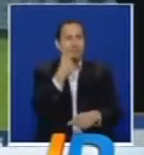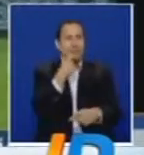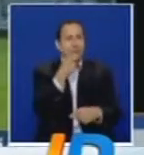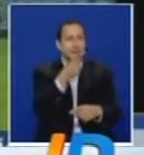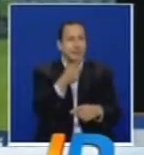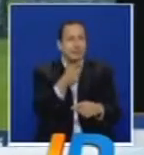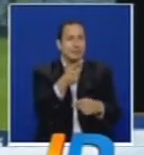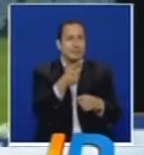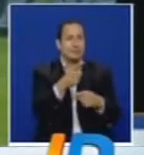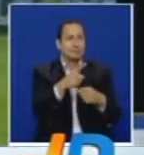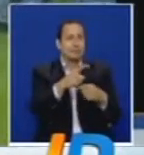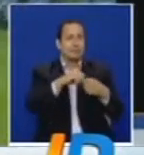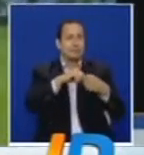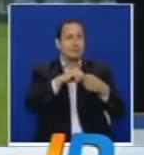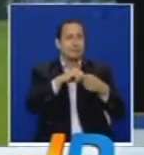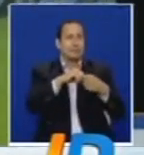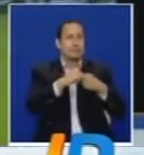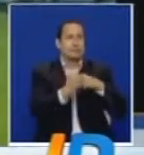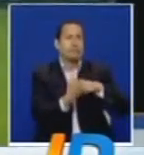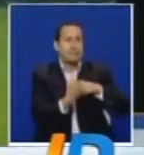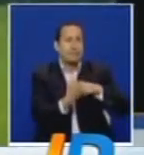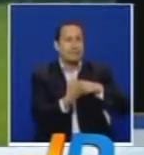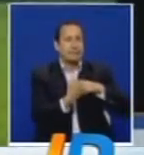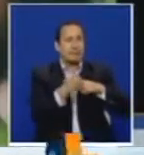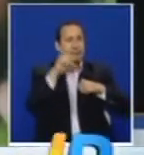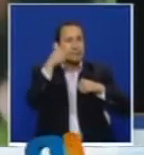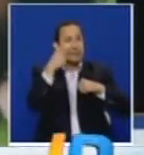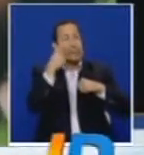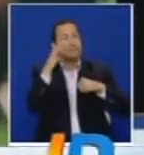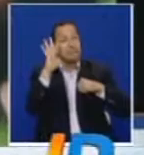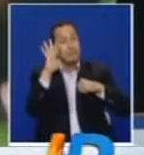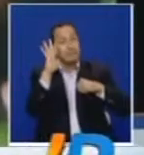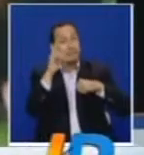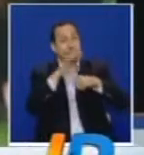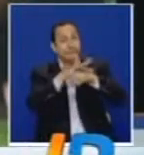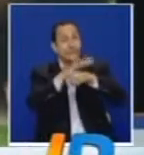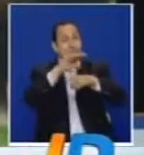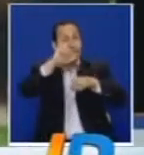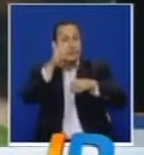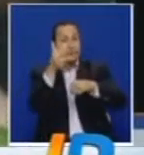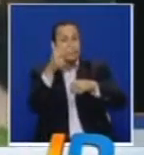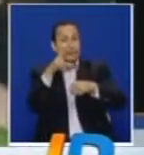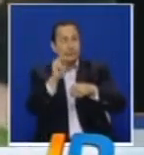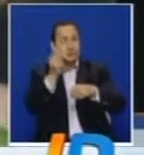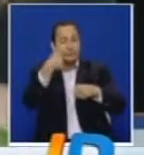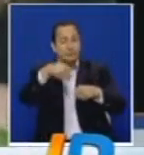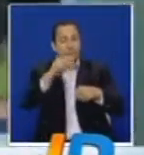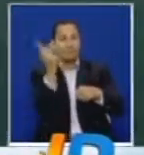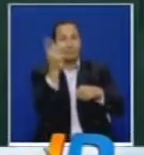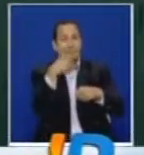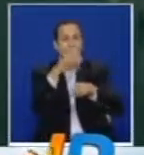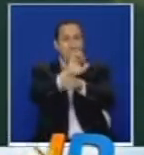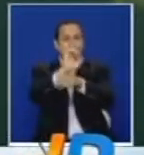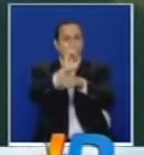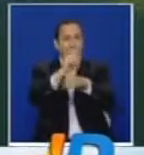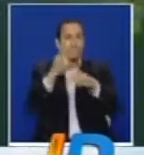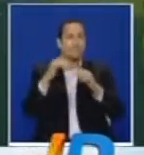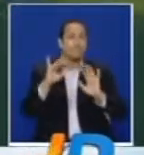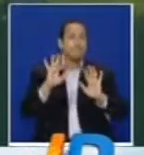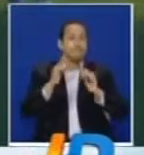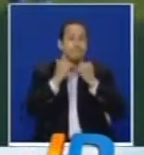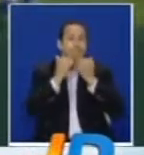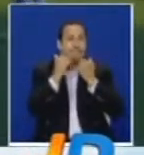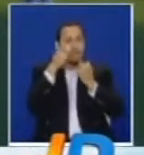un esguince en su tobillo derecho. Mañana se conocerá el parte definitivo y se sabrá si el Tigre podrá jugar contra Ecuador. En el